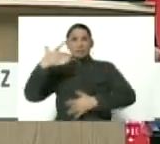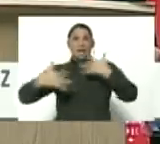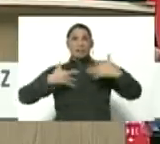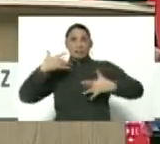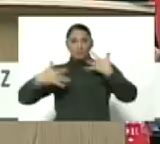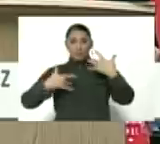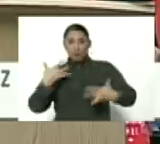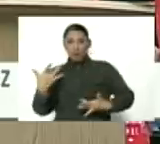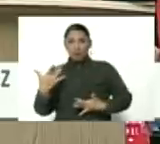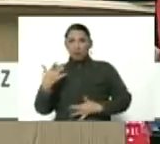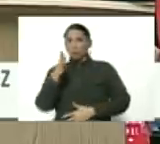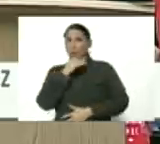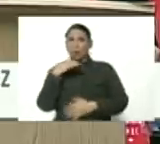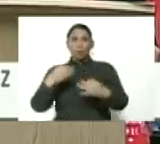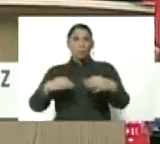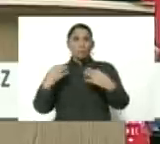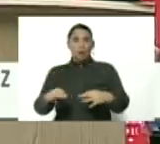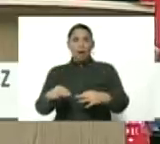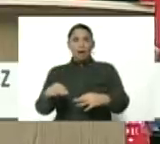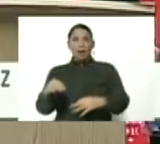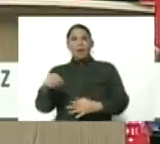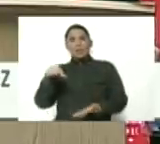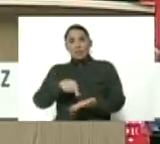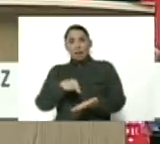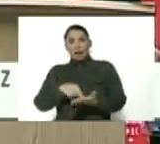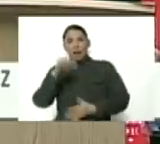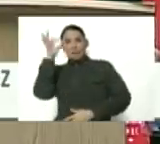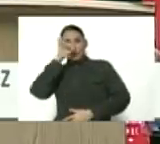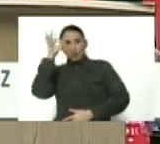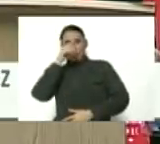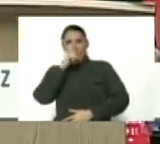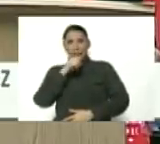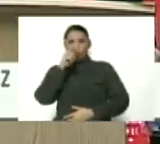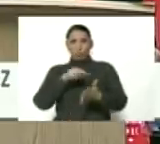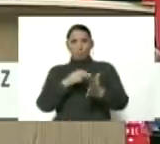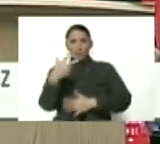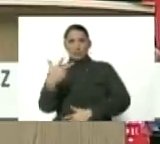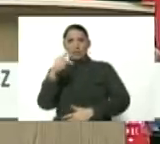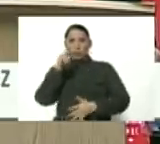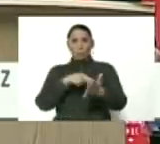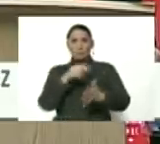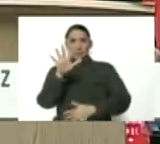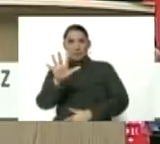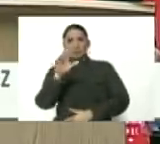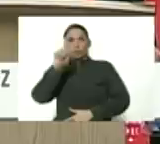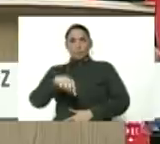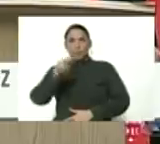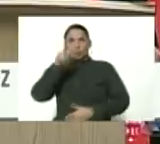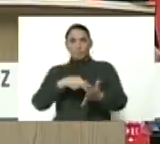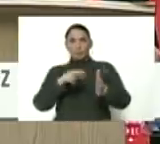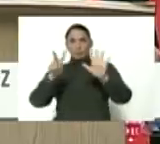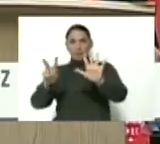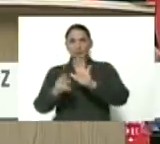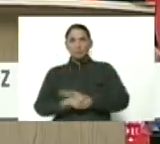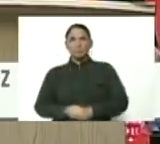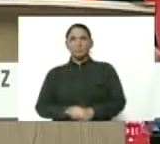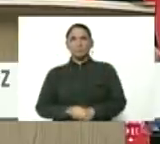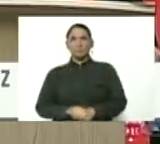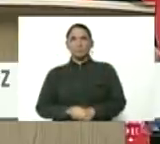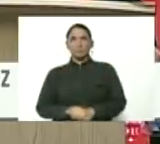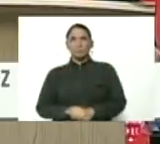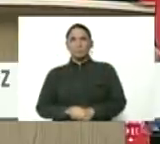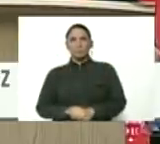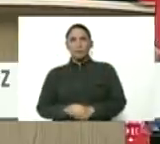irregulares en Irak, en Afganistán, en los años 2003, 2005 y 2007, fue